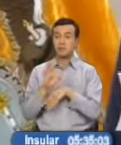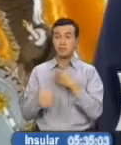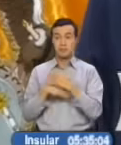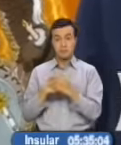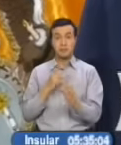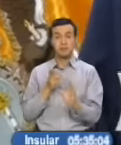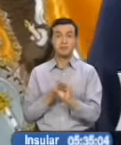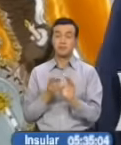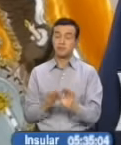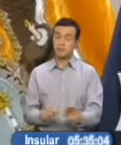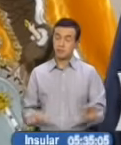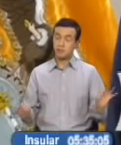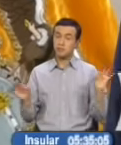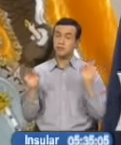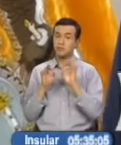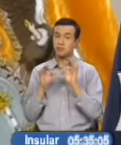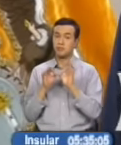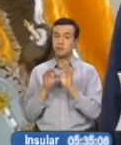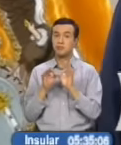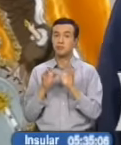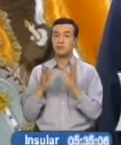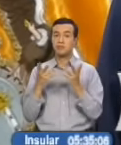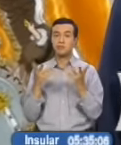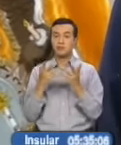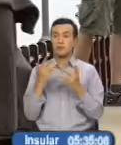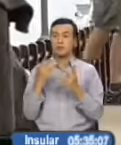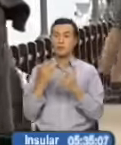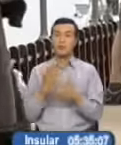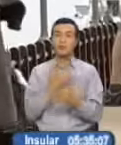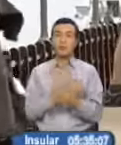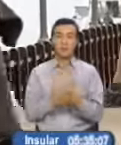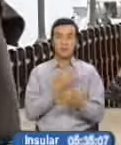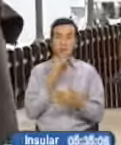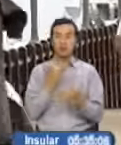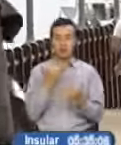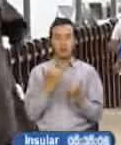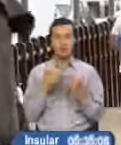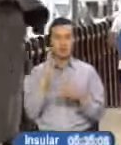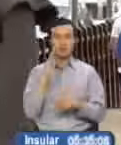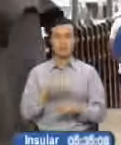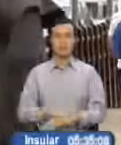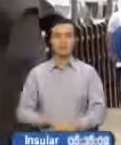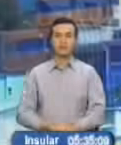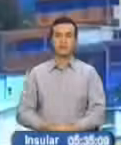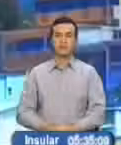todos y vamos a dejar las cosas mejor que antes. Vanessa Hervás, Ecuador TV.